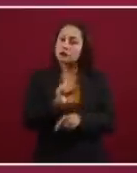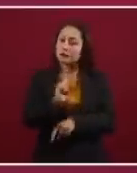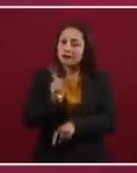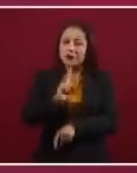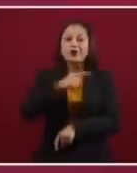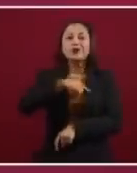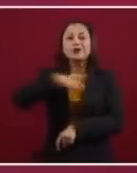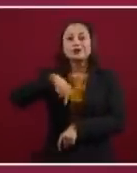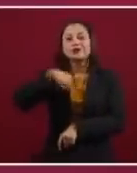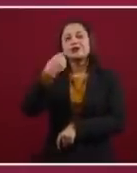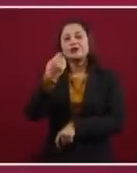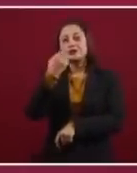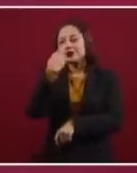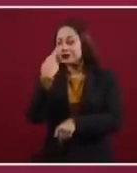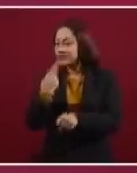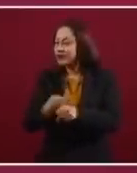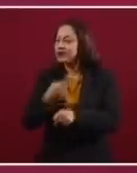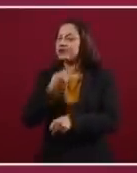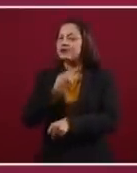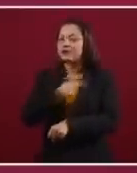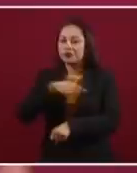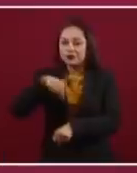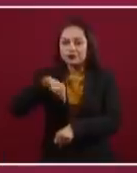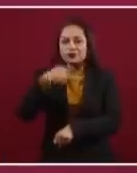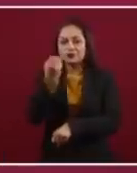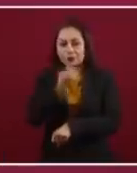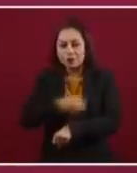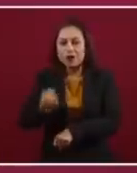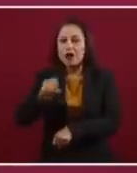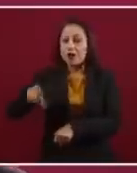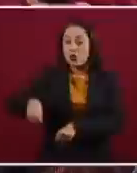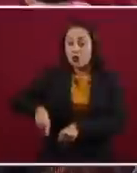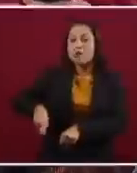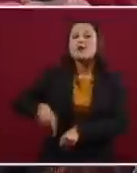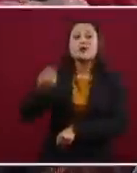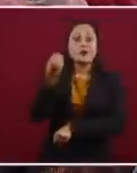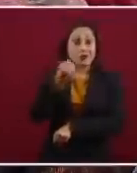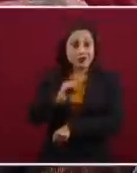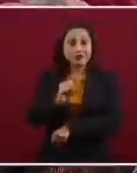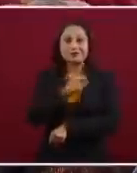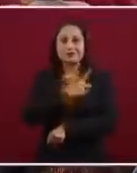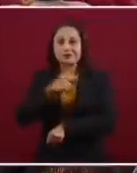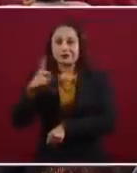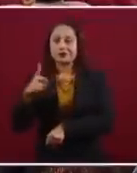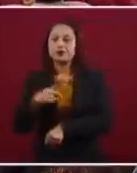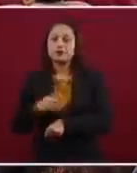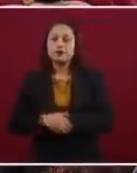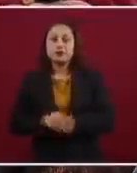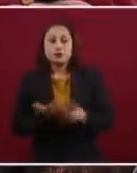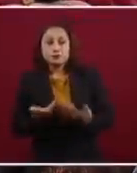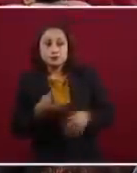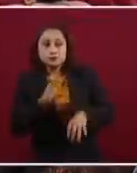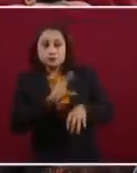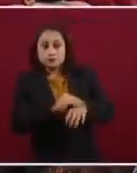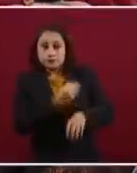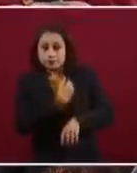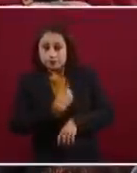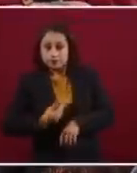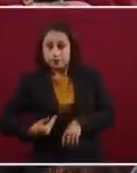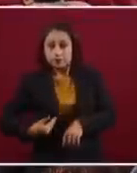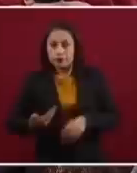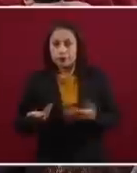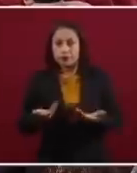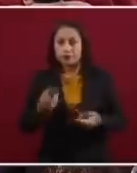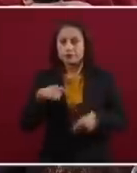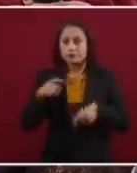gobiernos o para eso deben funcionar los gobiernos esto es en lo que vamos y si el presidente me lo permite le daría la palabra a la doctora de